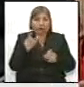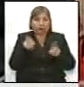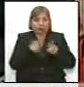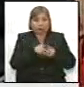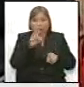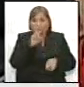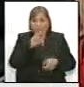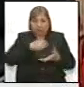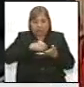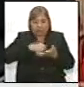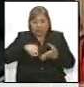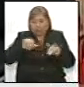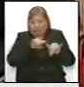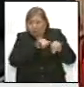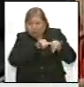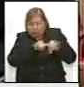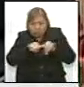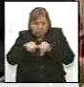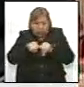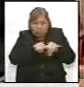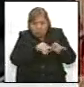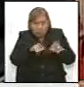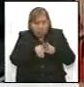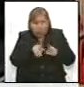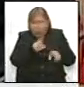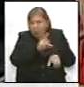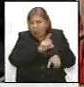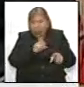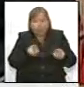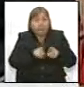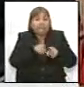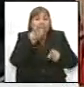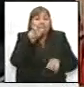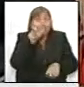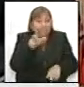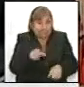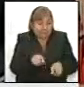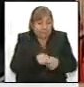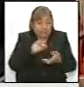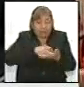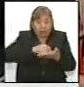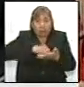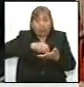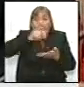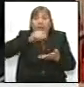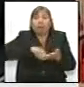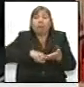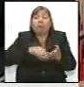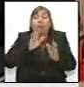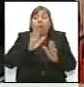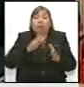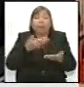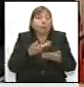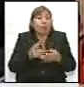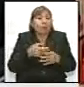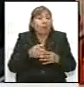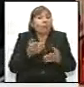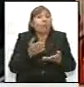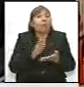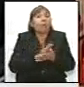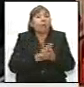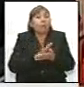2 firmas idénticas. La misma persona, cuando firma en sus diversos